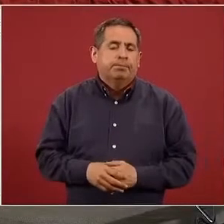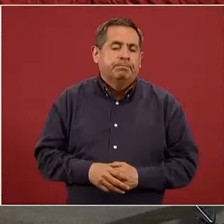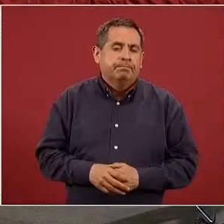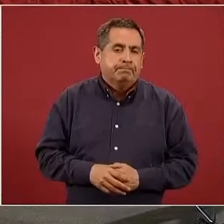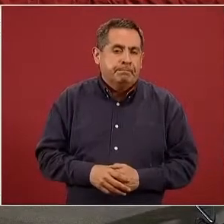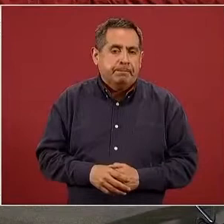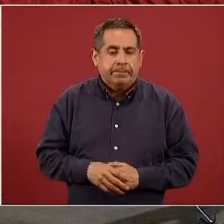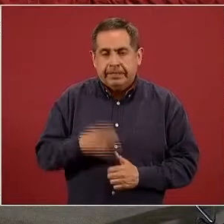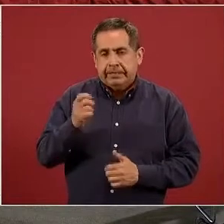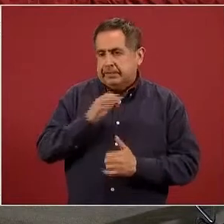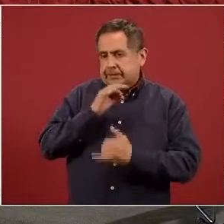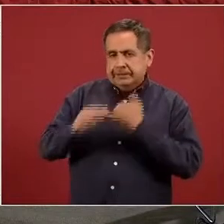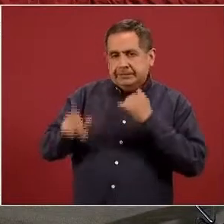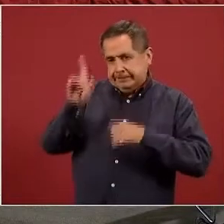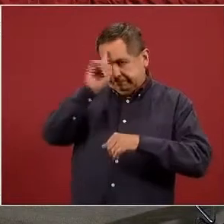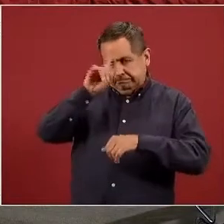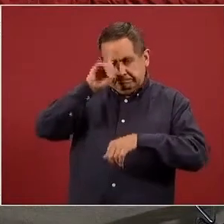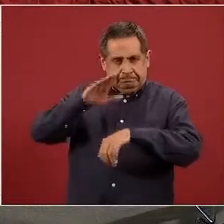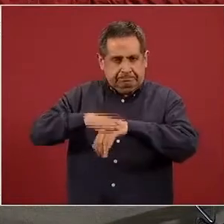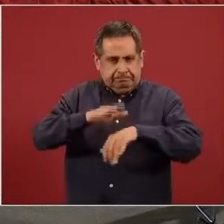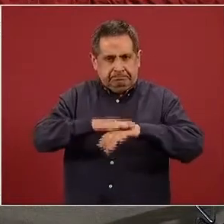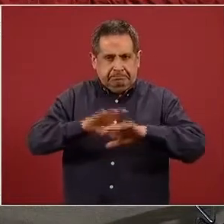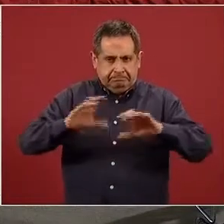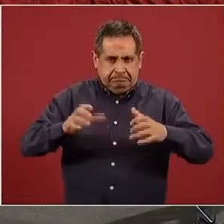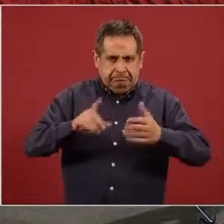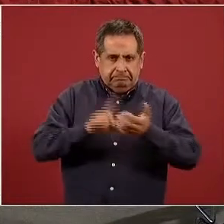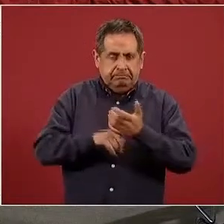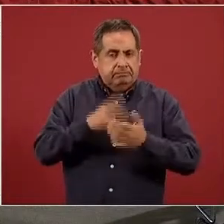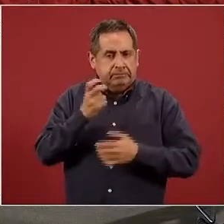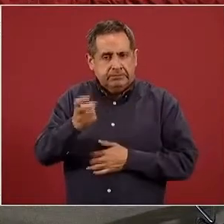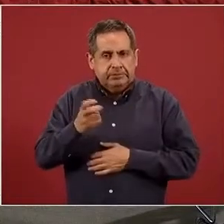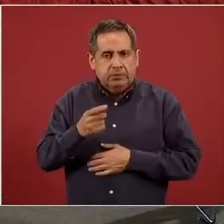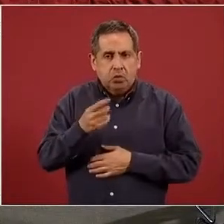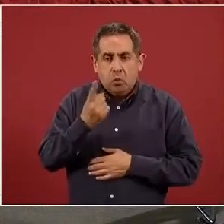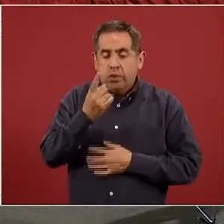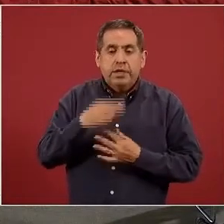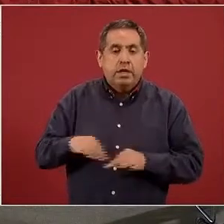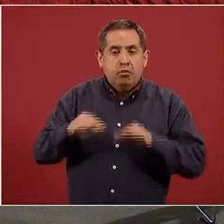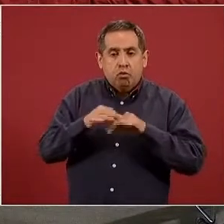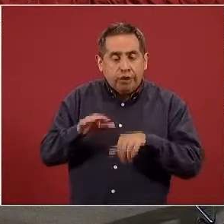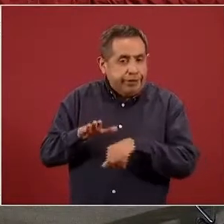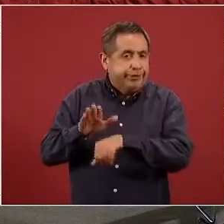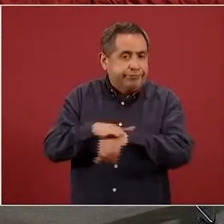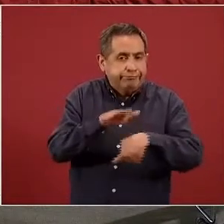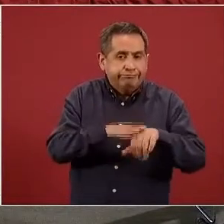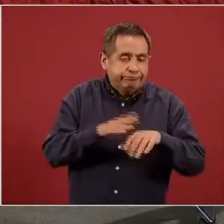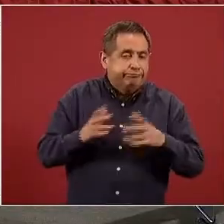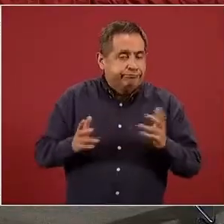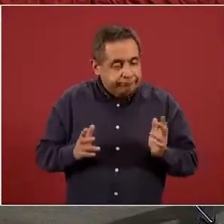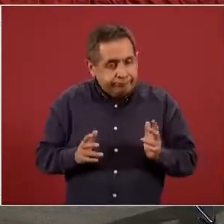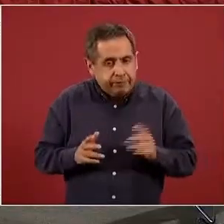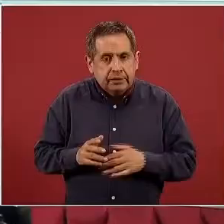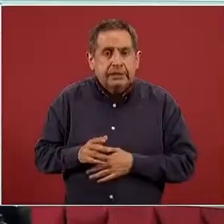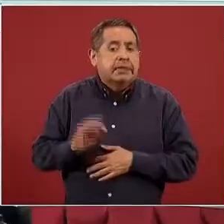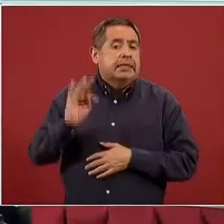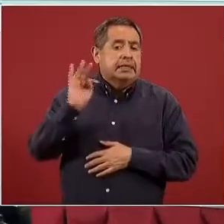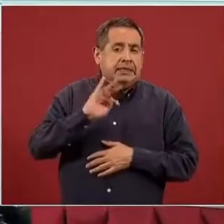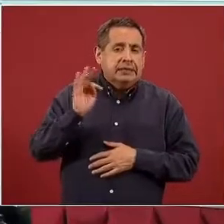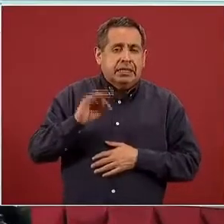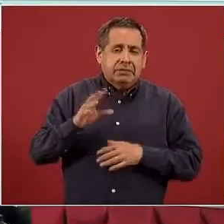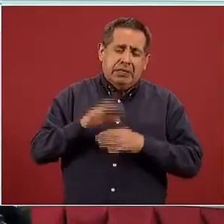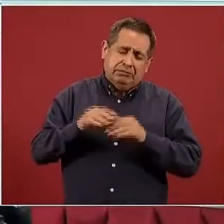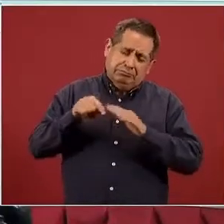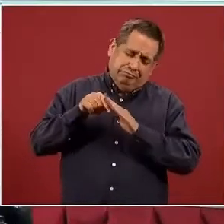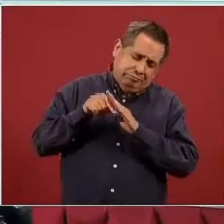Realmente ahí terminamos, ¿no? Las recomendaciones. Creo que esa es una de las cosas más importantes. Podríamos hablar muchísimo